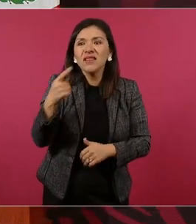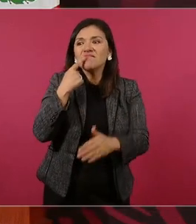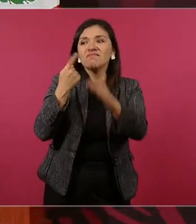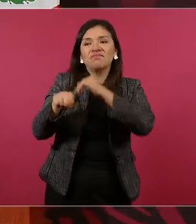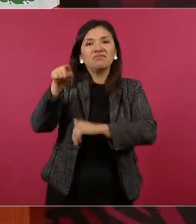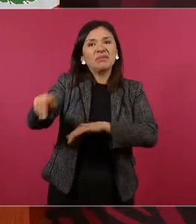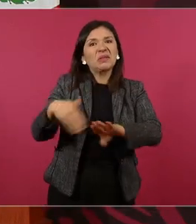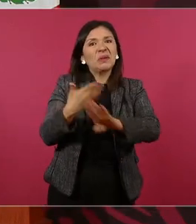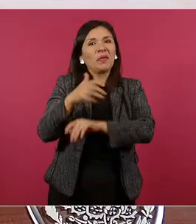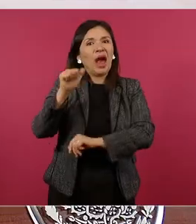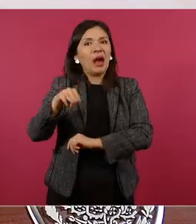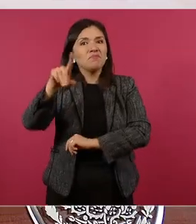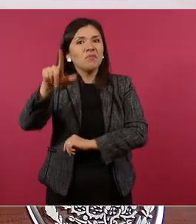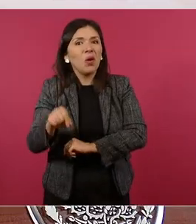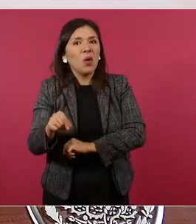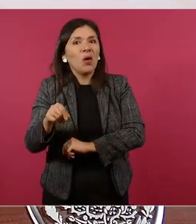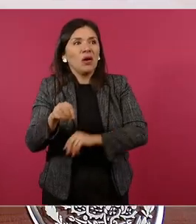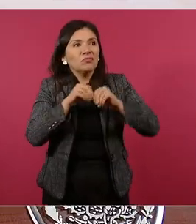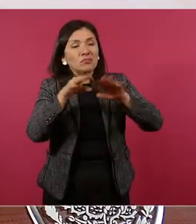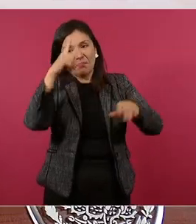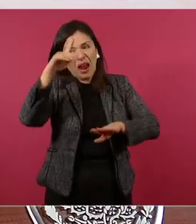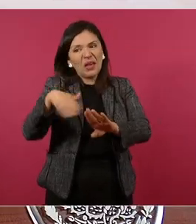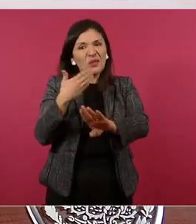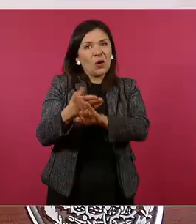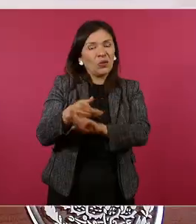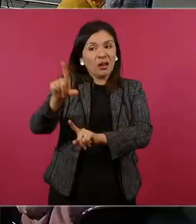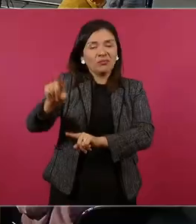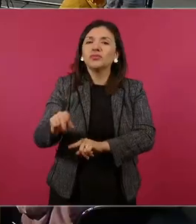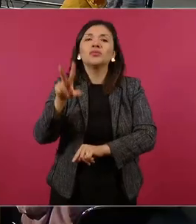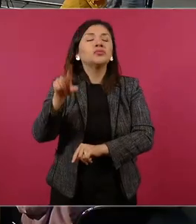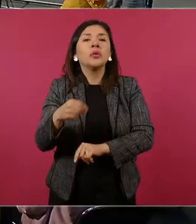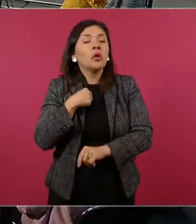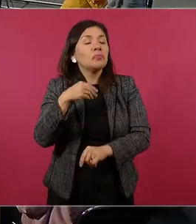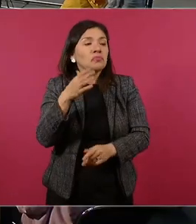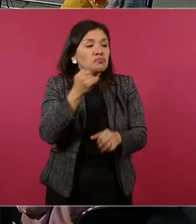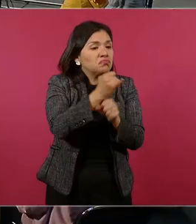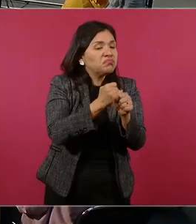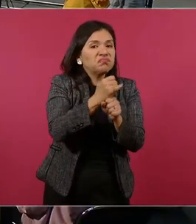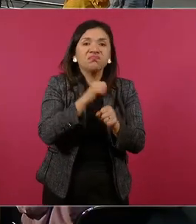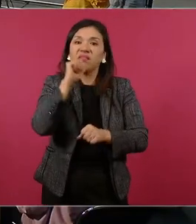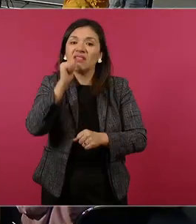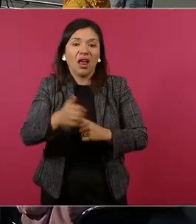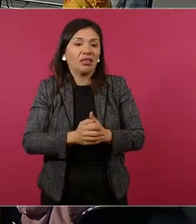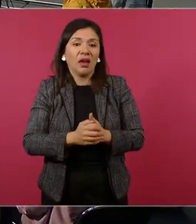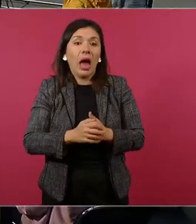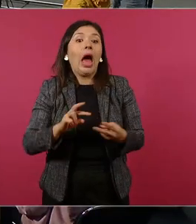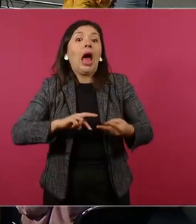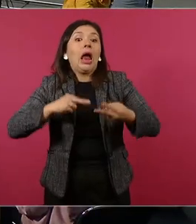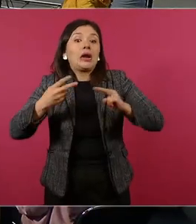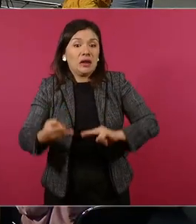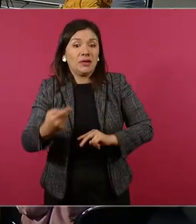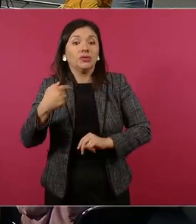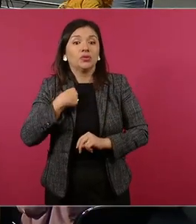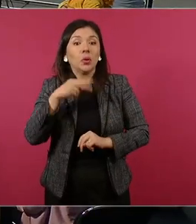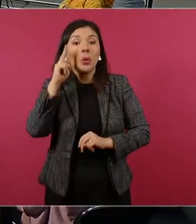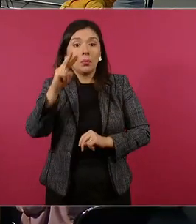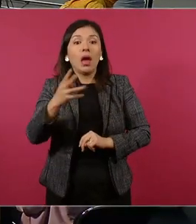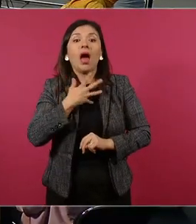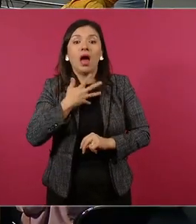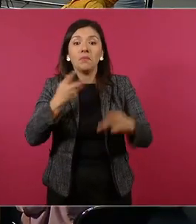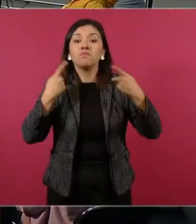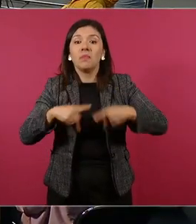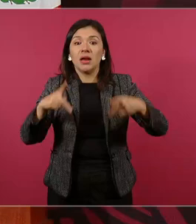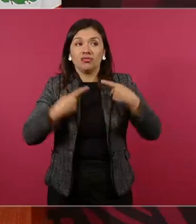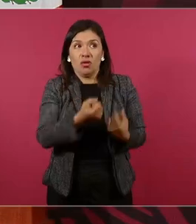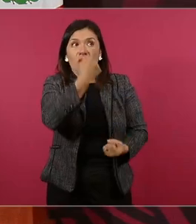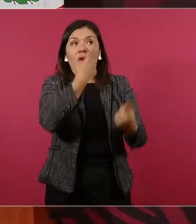como generar el rumor para desprestigiar yo no he encontrado eso por el contrario he encontrado eh testimonios de gente que